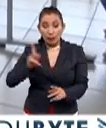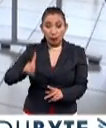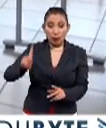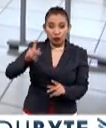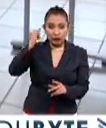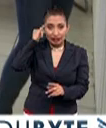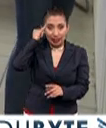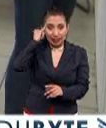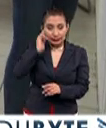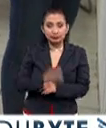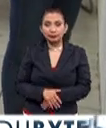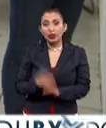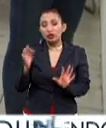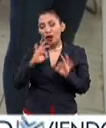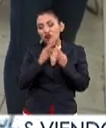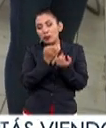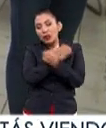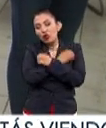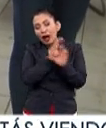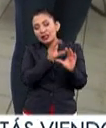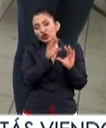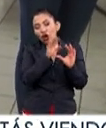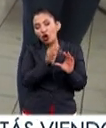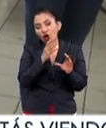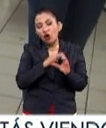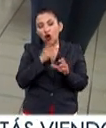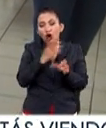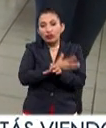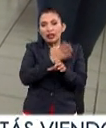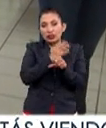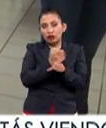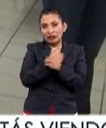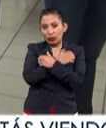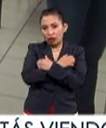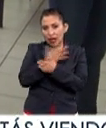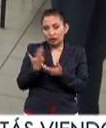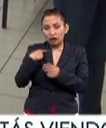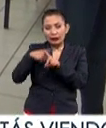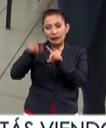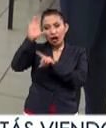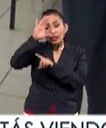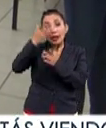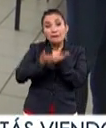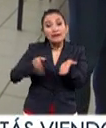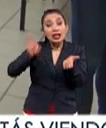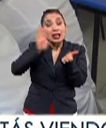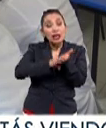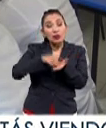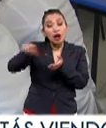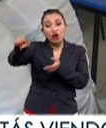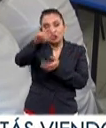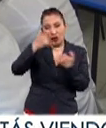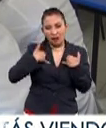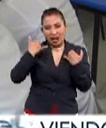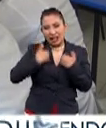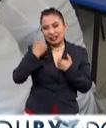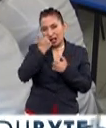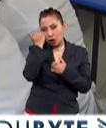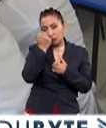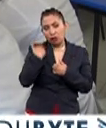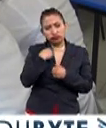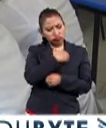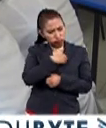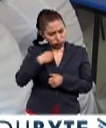pueblos indígenas. Bajo el modelo educativo de la Coordinación General de Educación Intercultural y Bilingüe, los jóvenes estudiantes